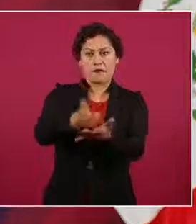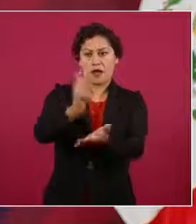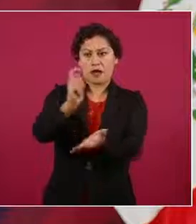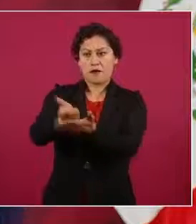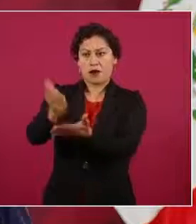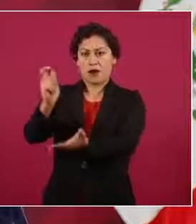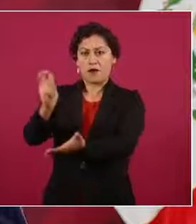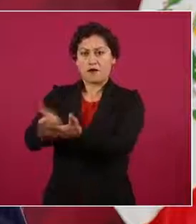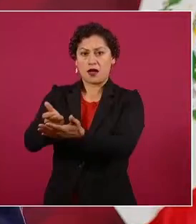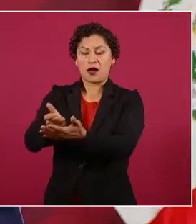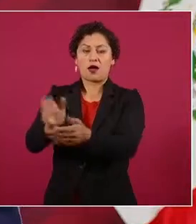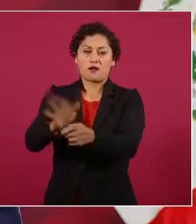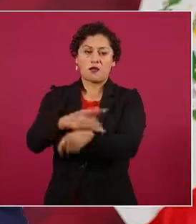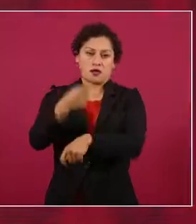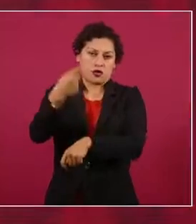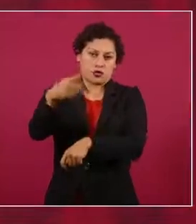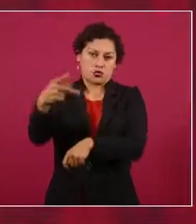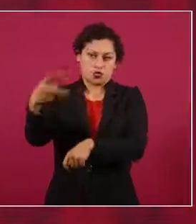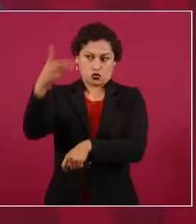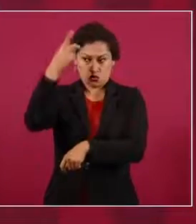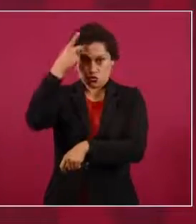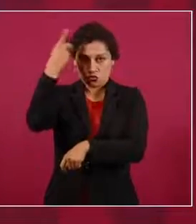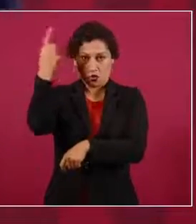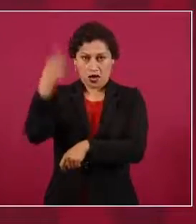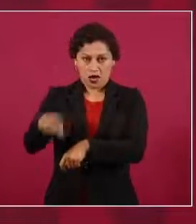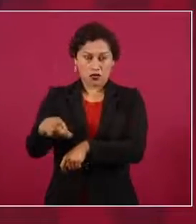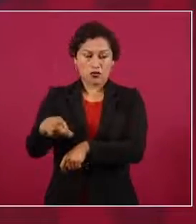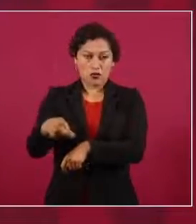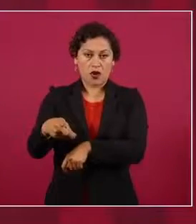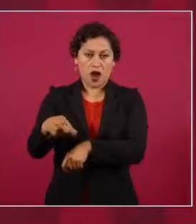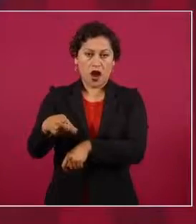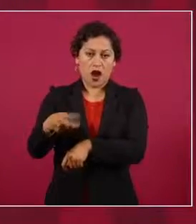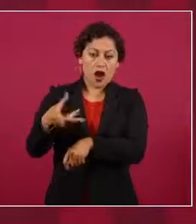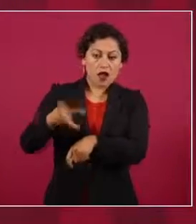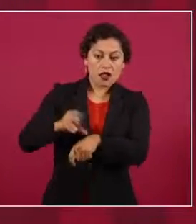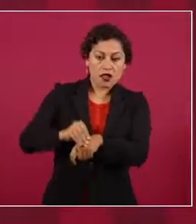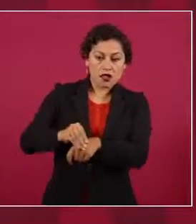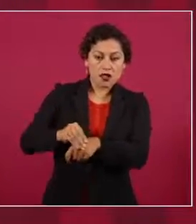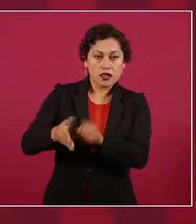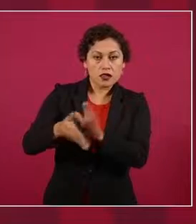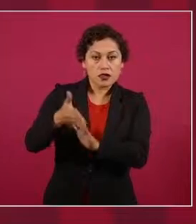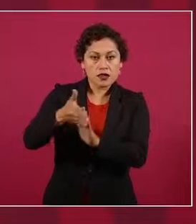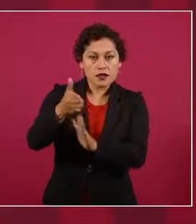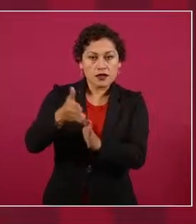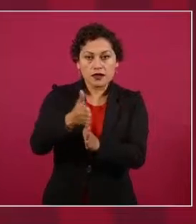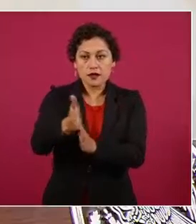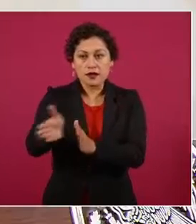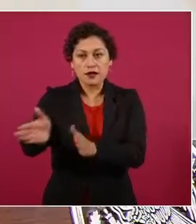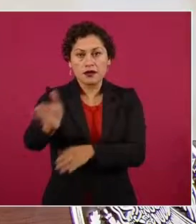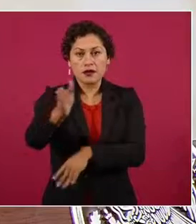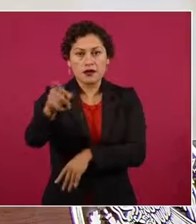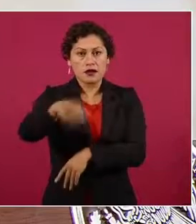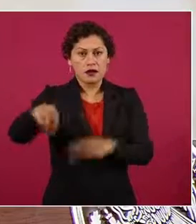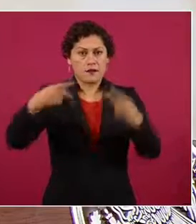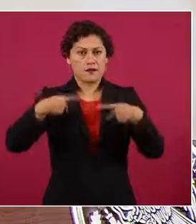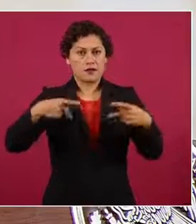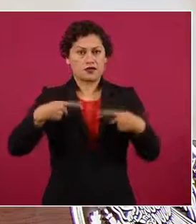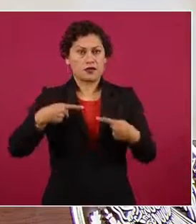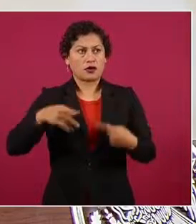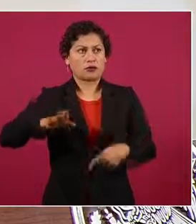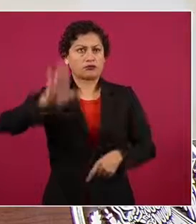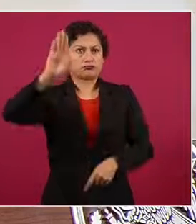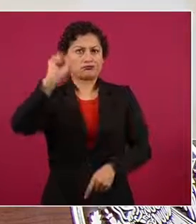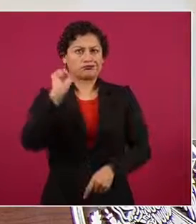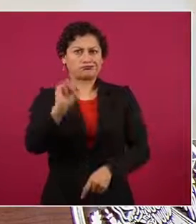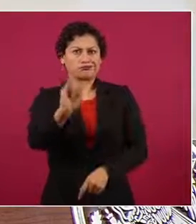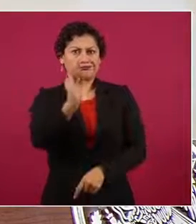por el derecho de vía y la gente dice ya, se les autoriza, se les tiene